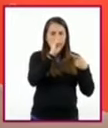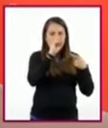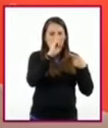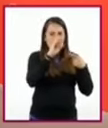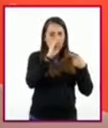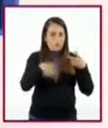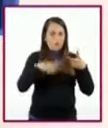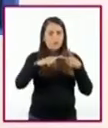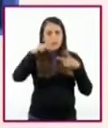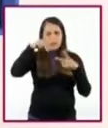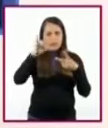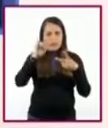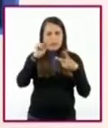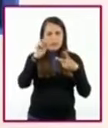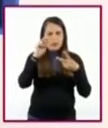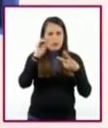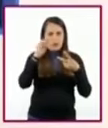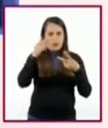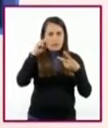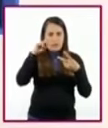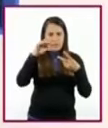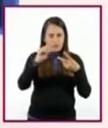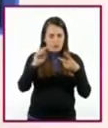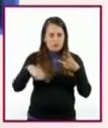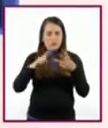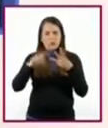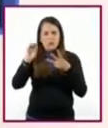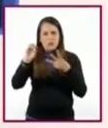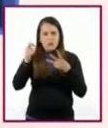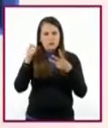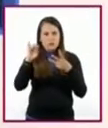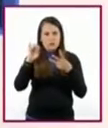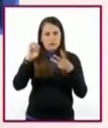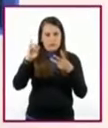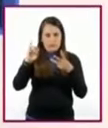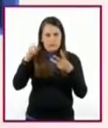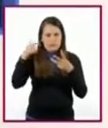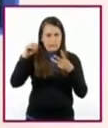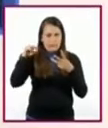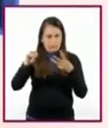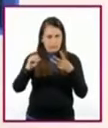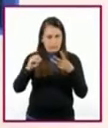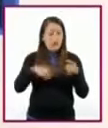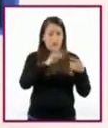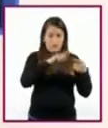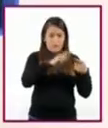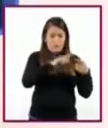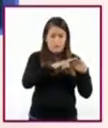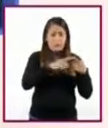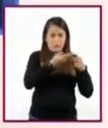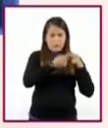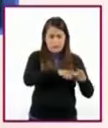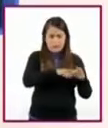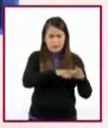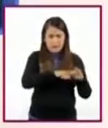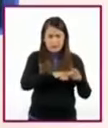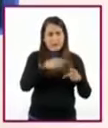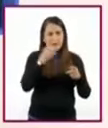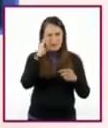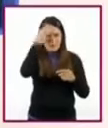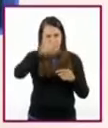oxígeno. Iniciamos con el ciclo del nitrógeno y lo estudiaremos a partir de esta